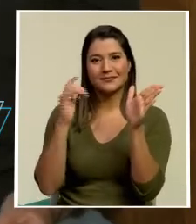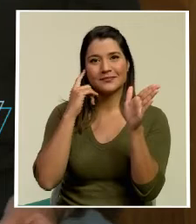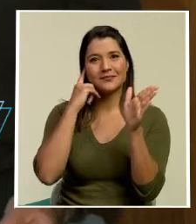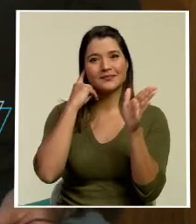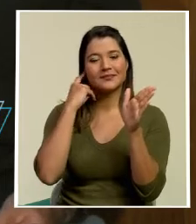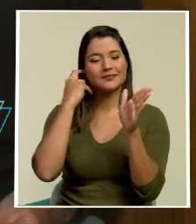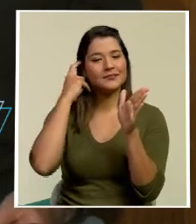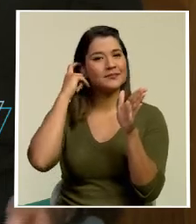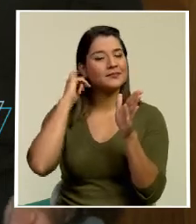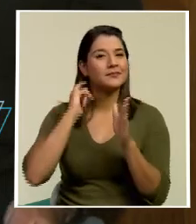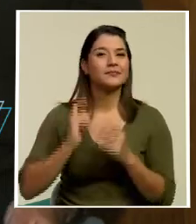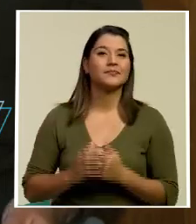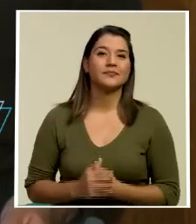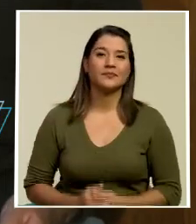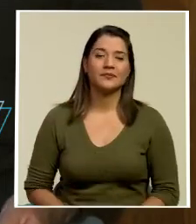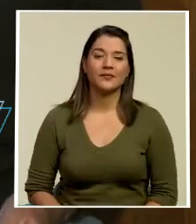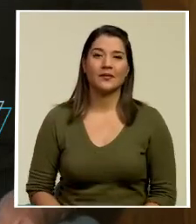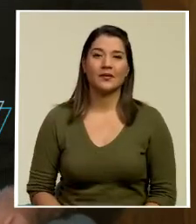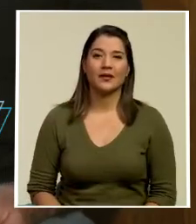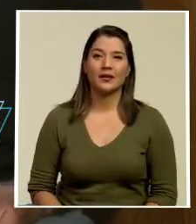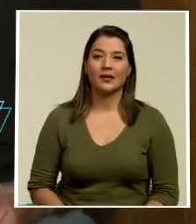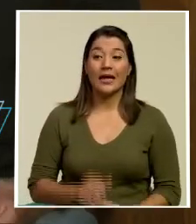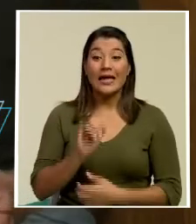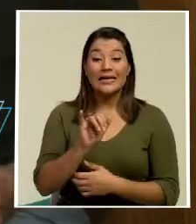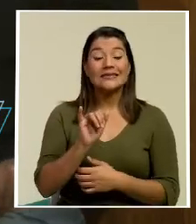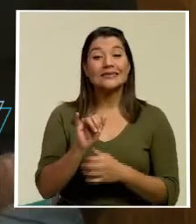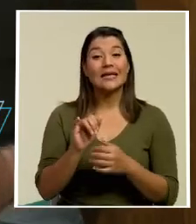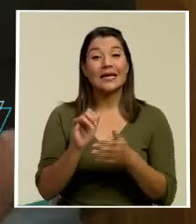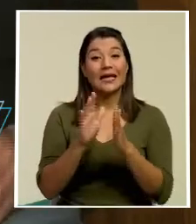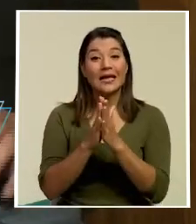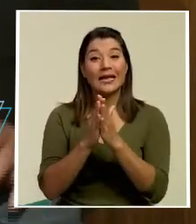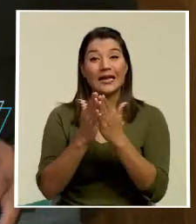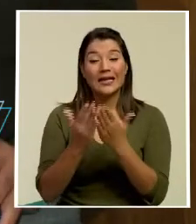vagabundo Ríos, de esa novela maravillosa